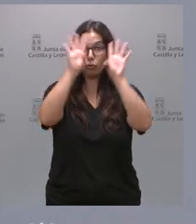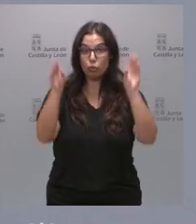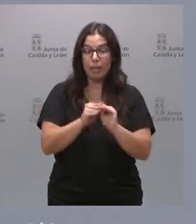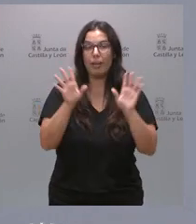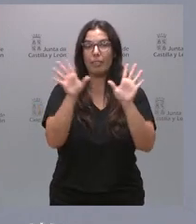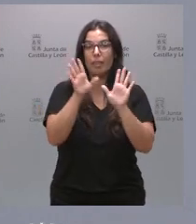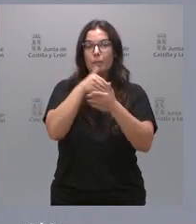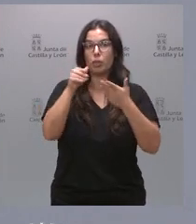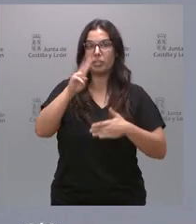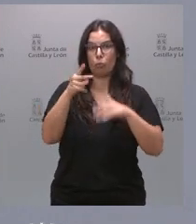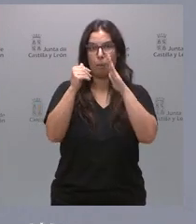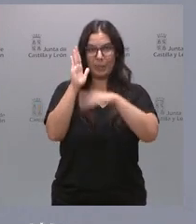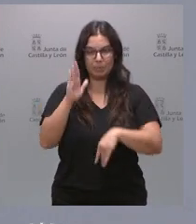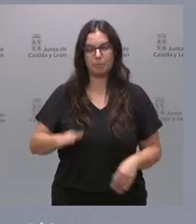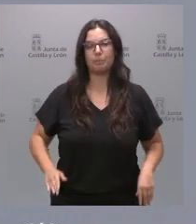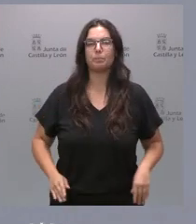de euros